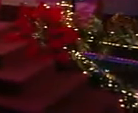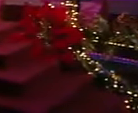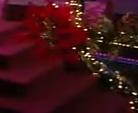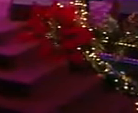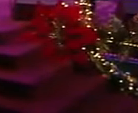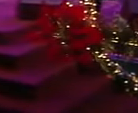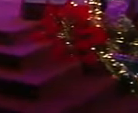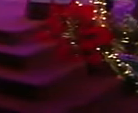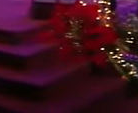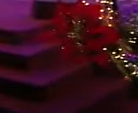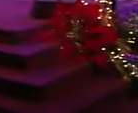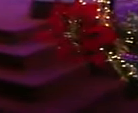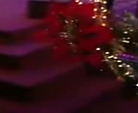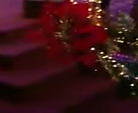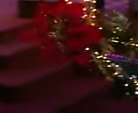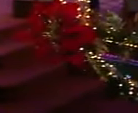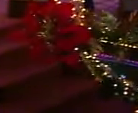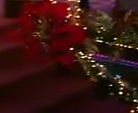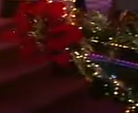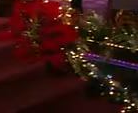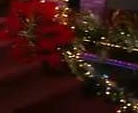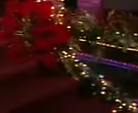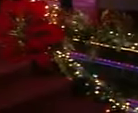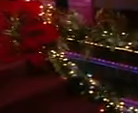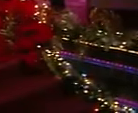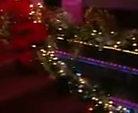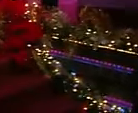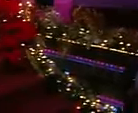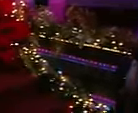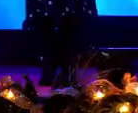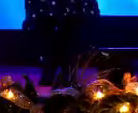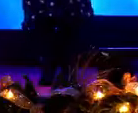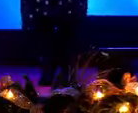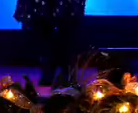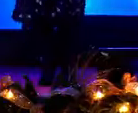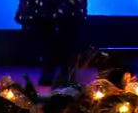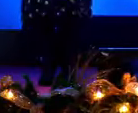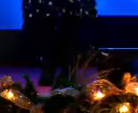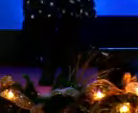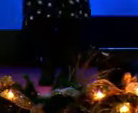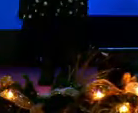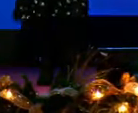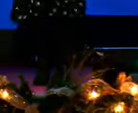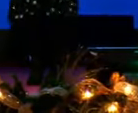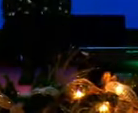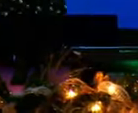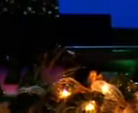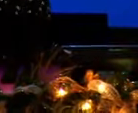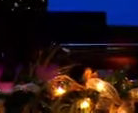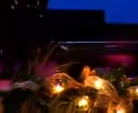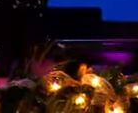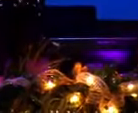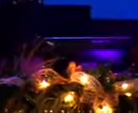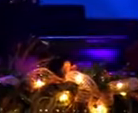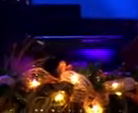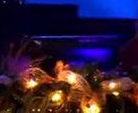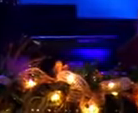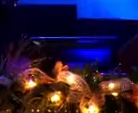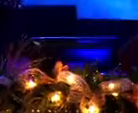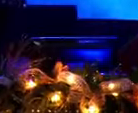obras como las que haces tú. No hay Dios que pueda hacer